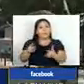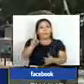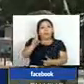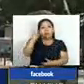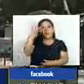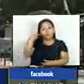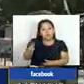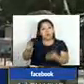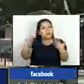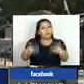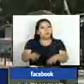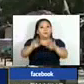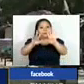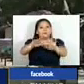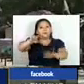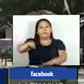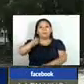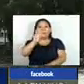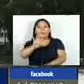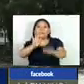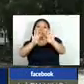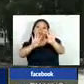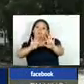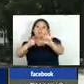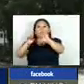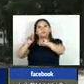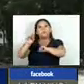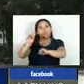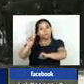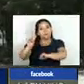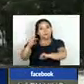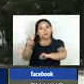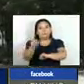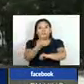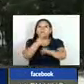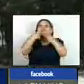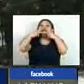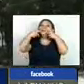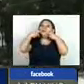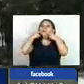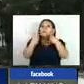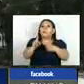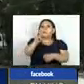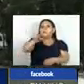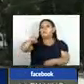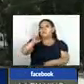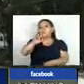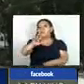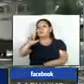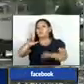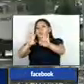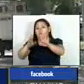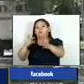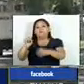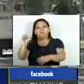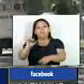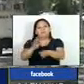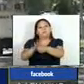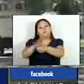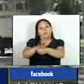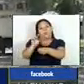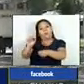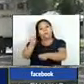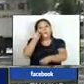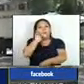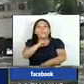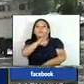horas realizaron 8,492 hisopados de los cuales 1,339 personas resultaron positivas a